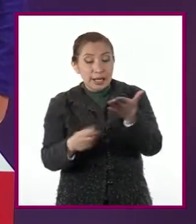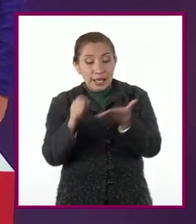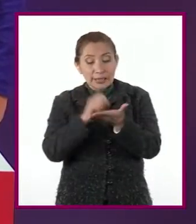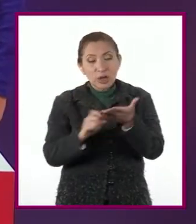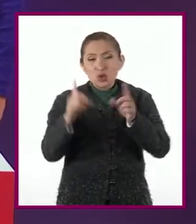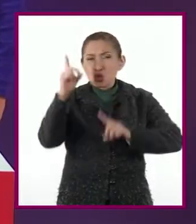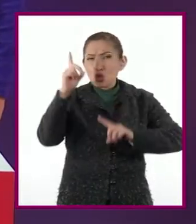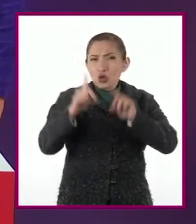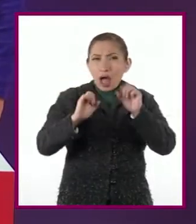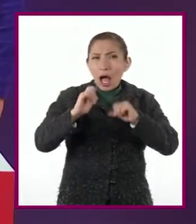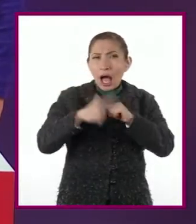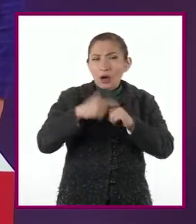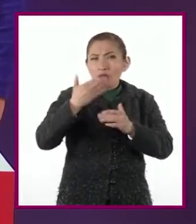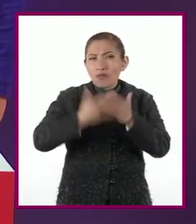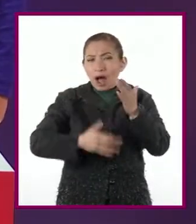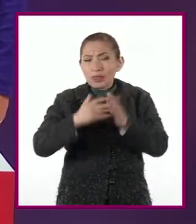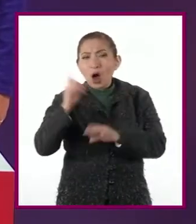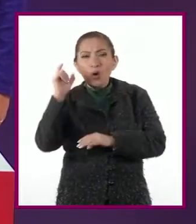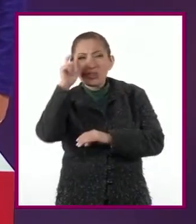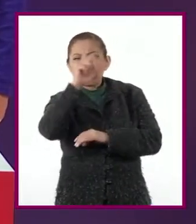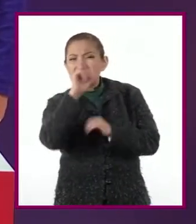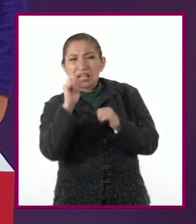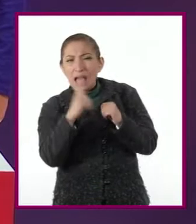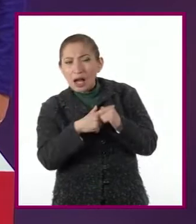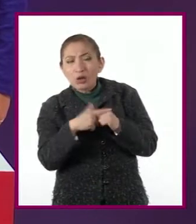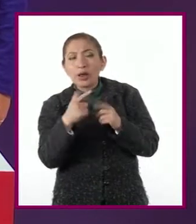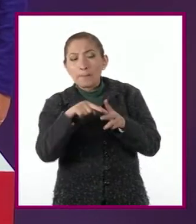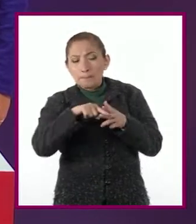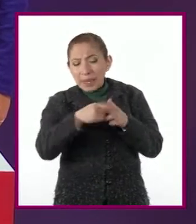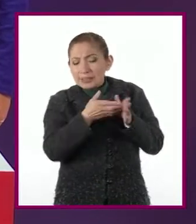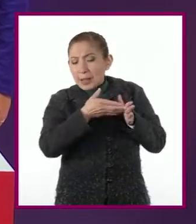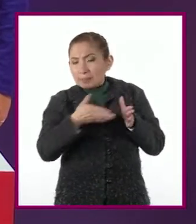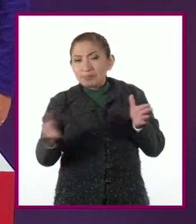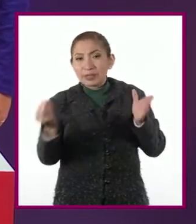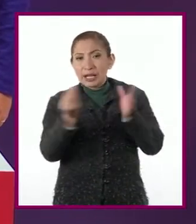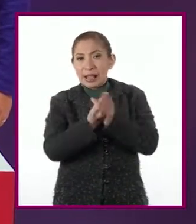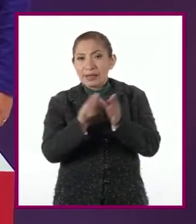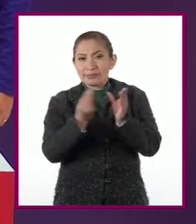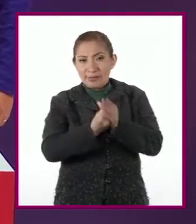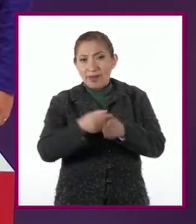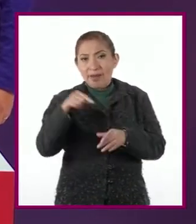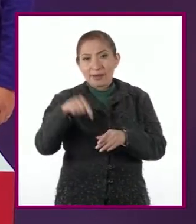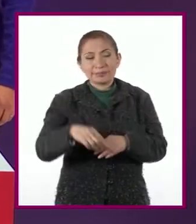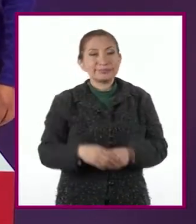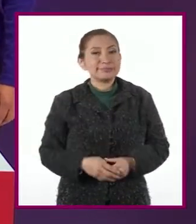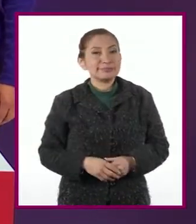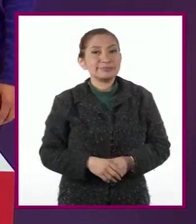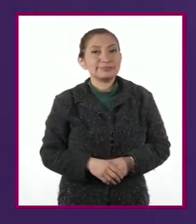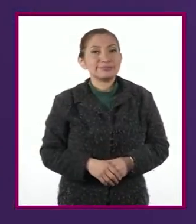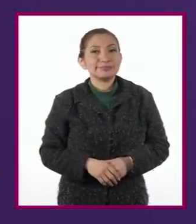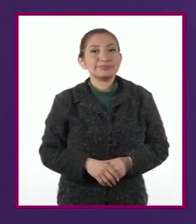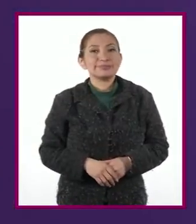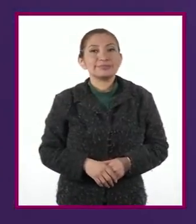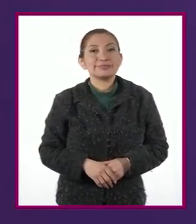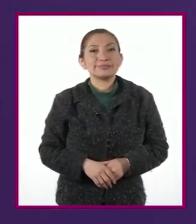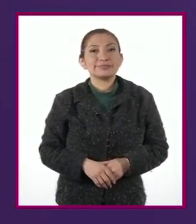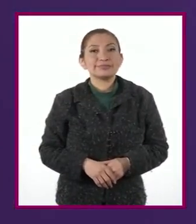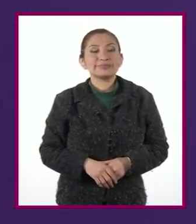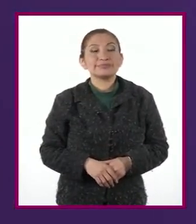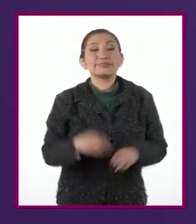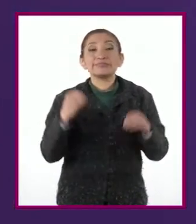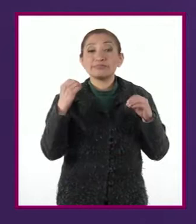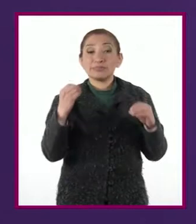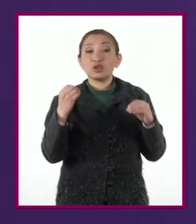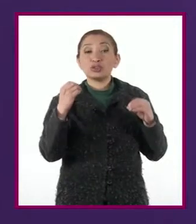las dudas, inquietudes o dificultades que surjan al resolver los planteamientos de esta sesión. Muchas